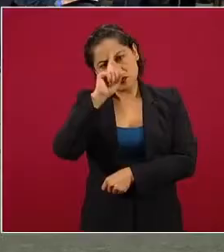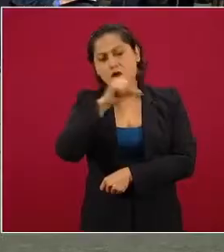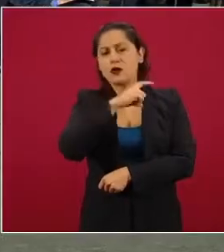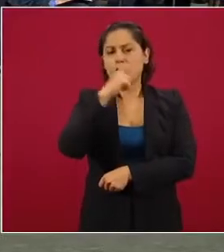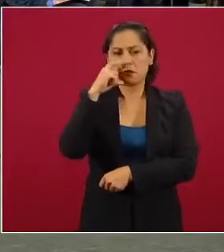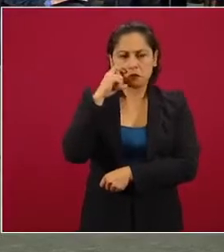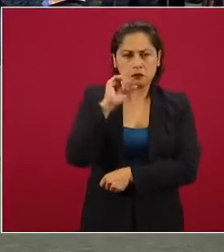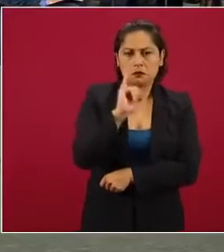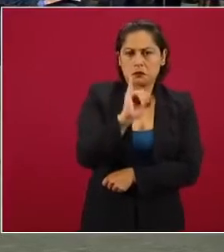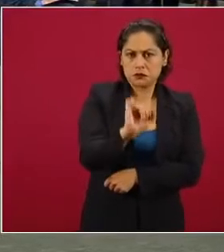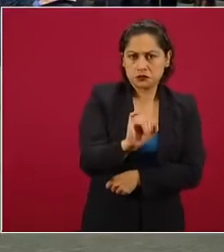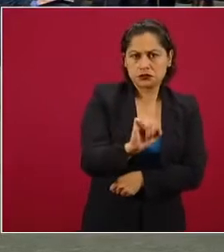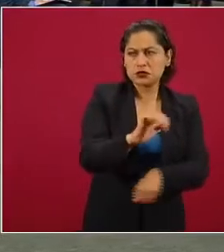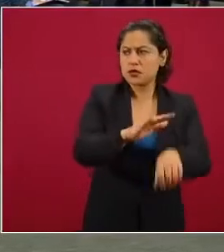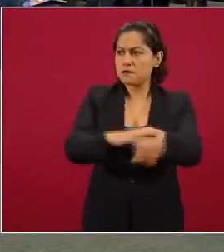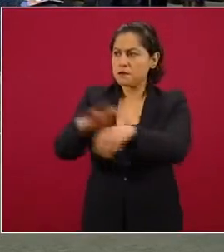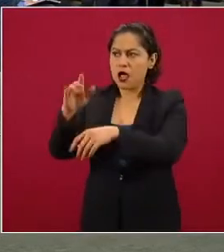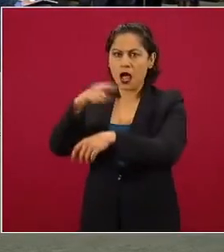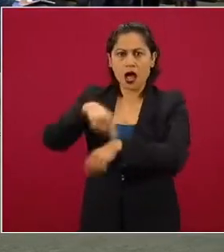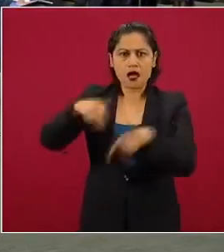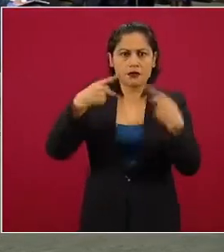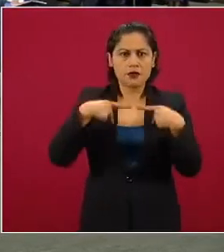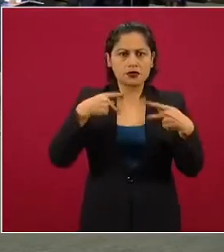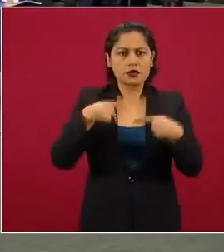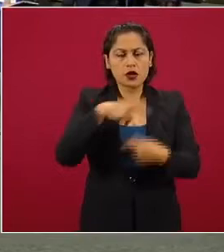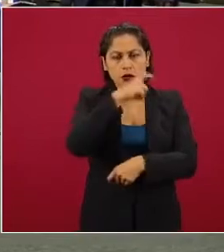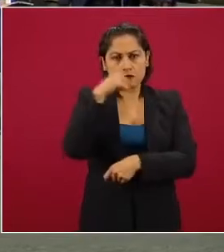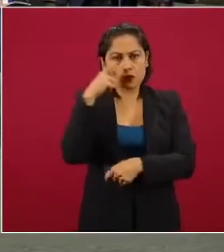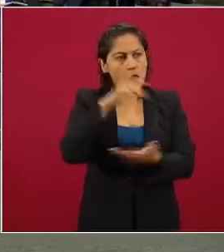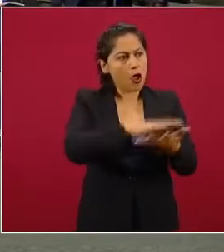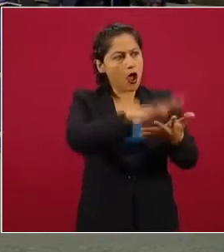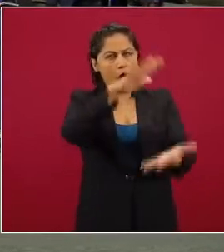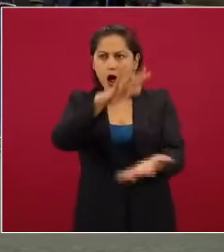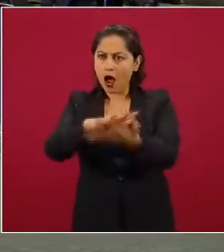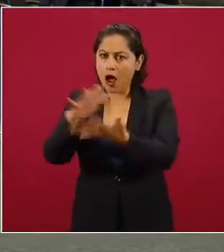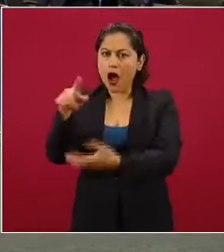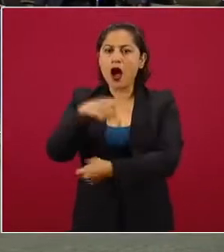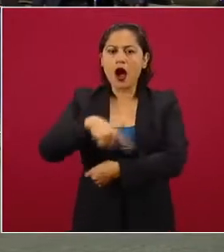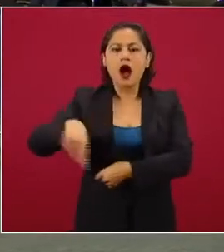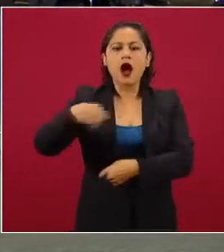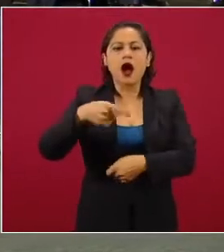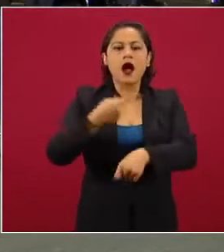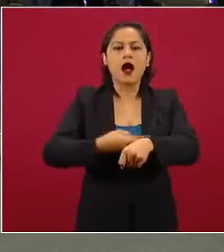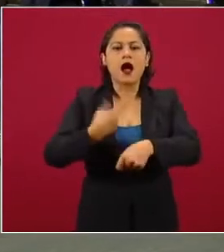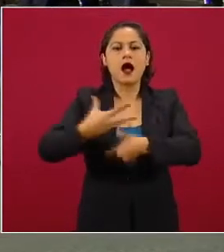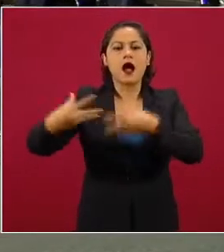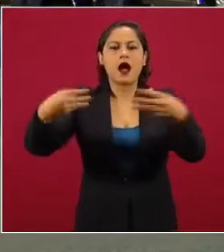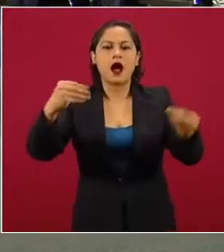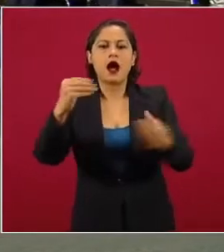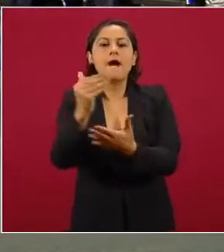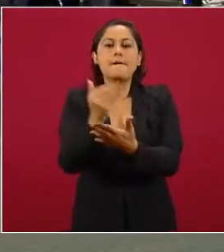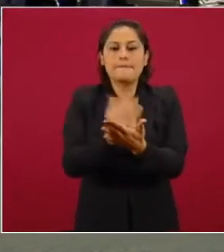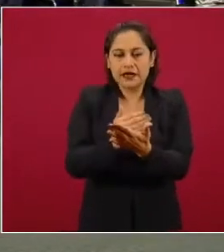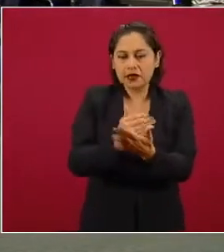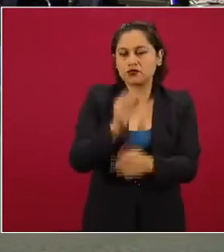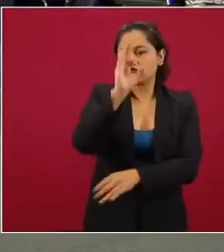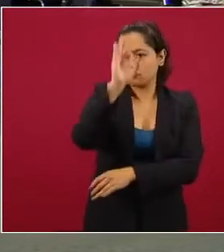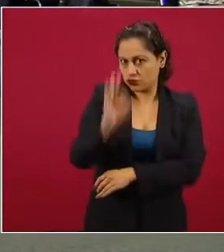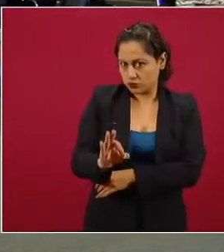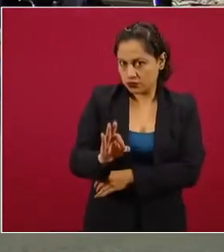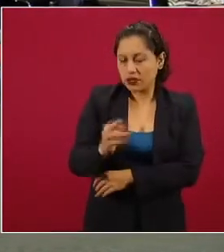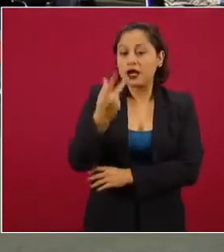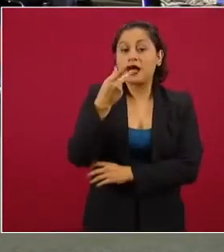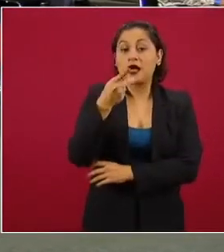de personas lo utilicen, menor será la probabilidad de que haya contagios. Pero no vamos a ejercer una acción